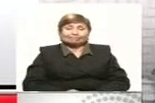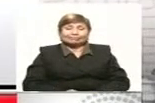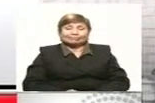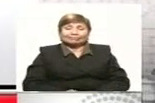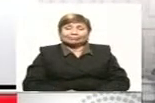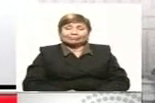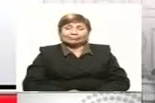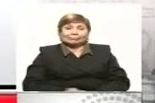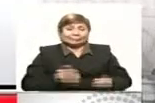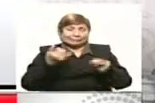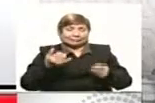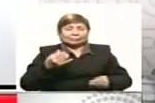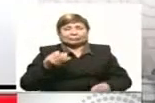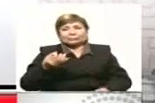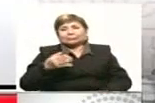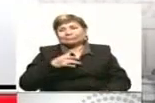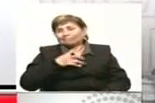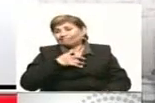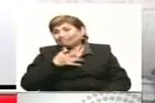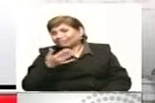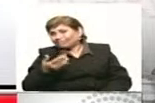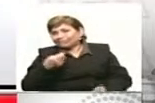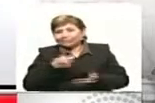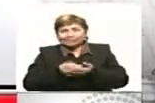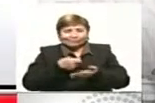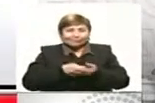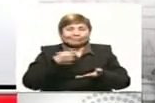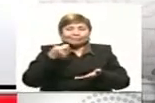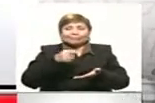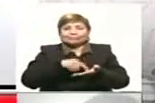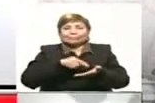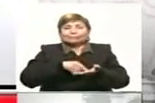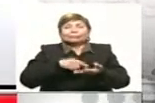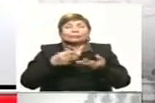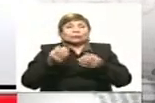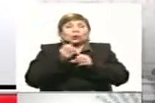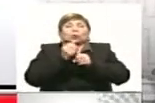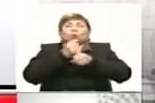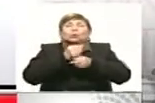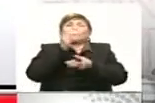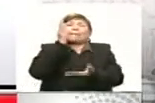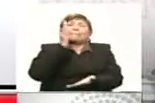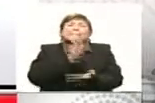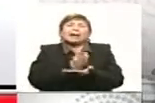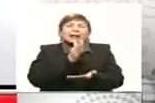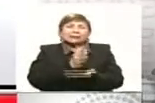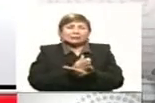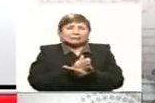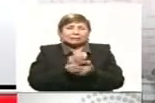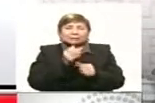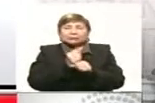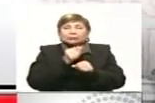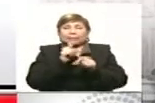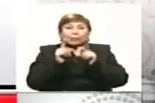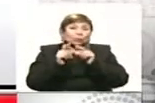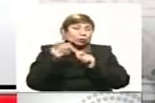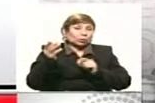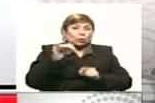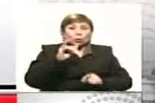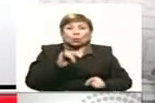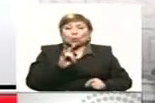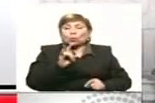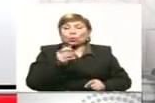¿no? Y efectivamente ese es el tema que tenemos que ver con las deudas. Sobre el tema de las obras paralizadas, preguntó la congresista